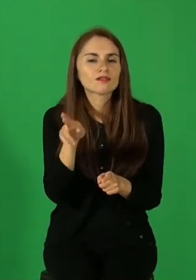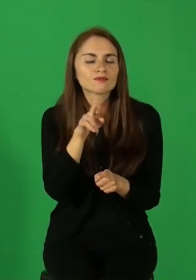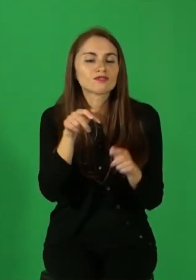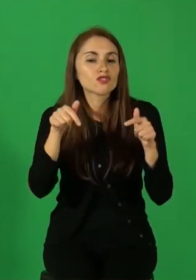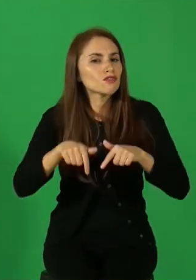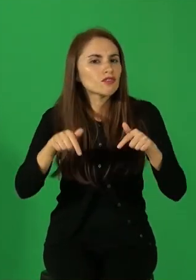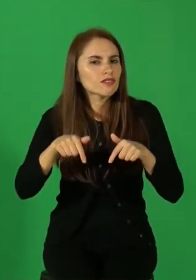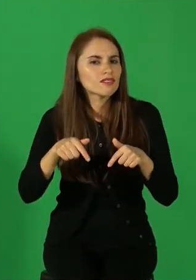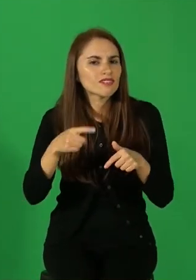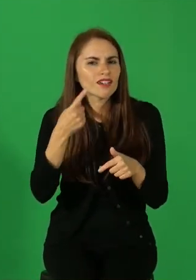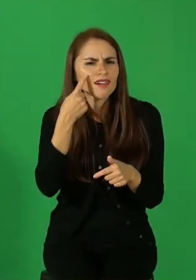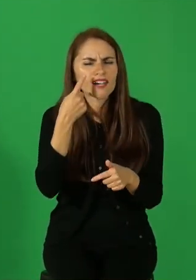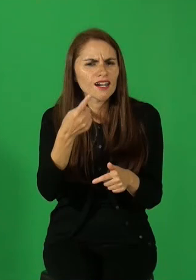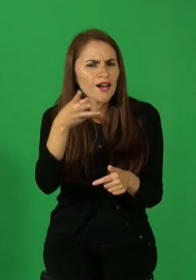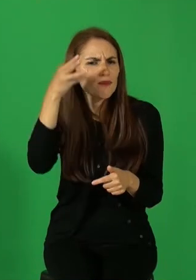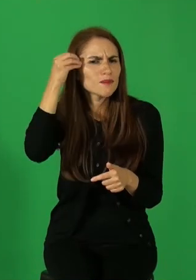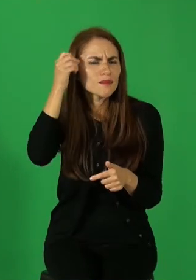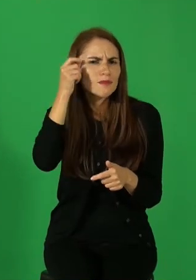hoy, niños?